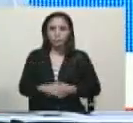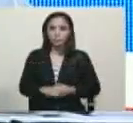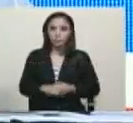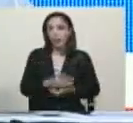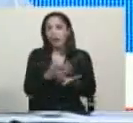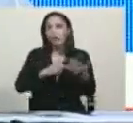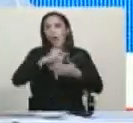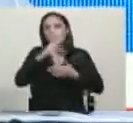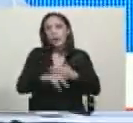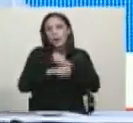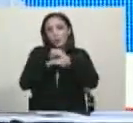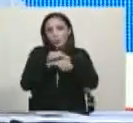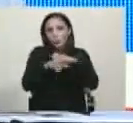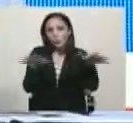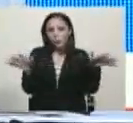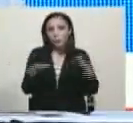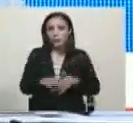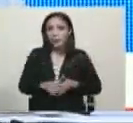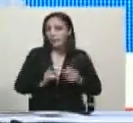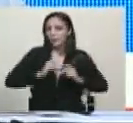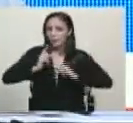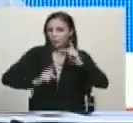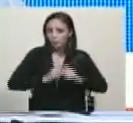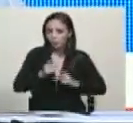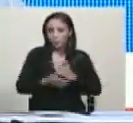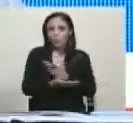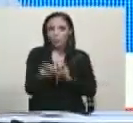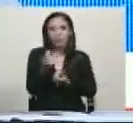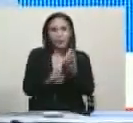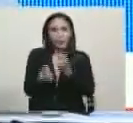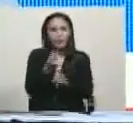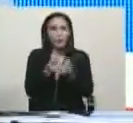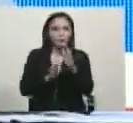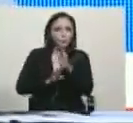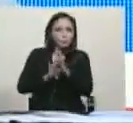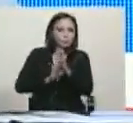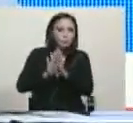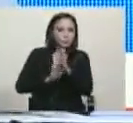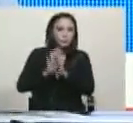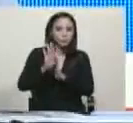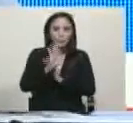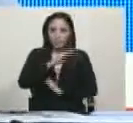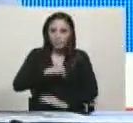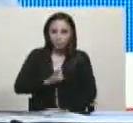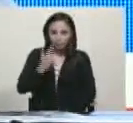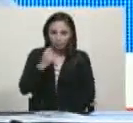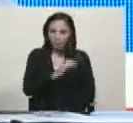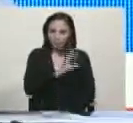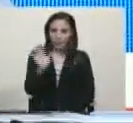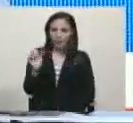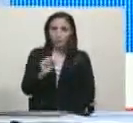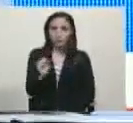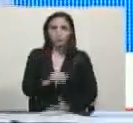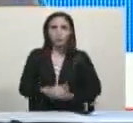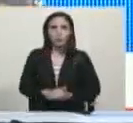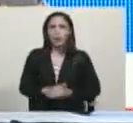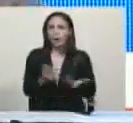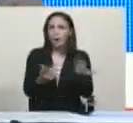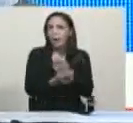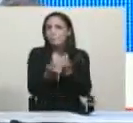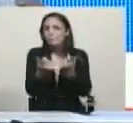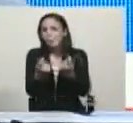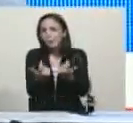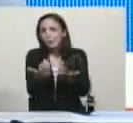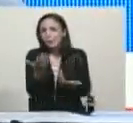expansión productiva, plan de inversión. Podemos hacer mucho con poco.